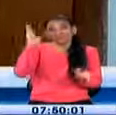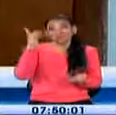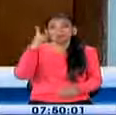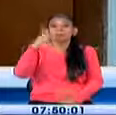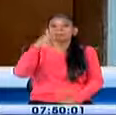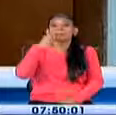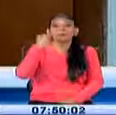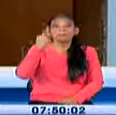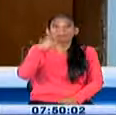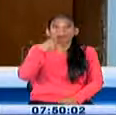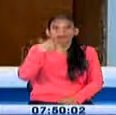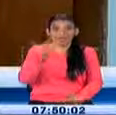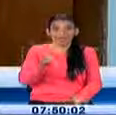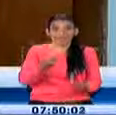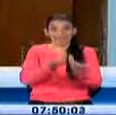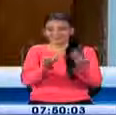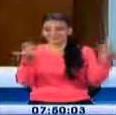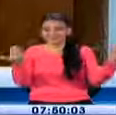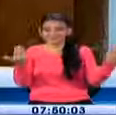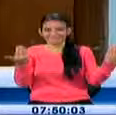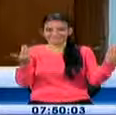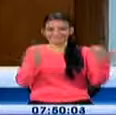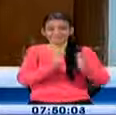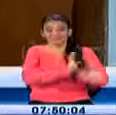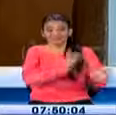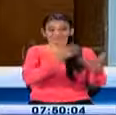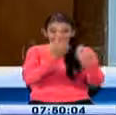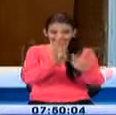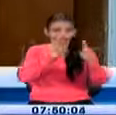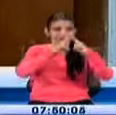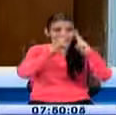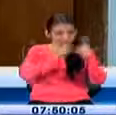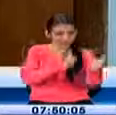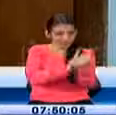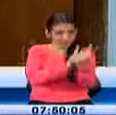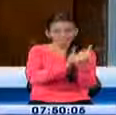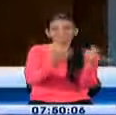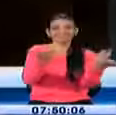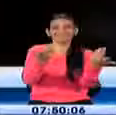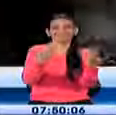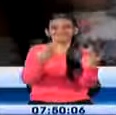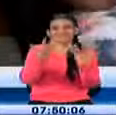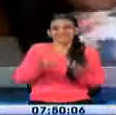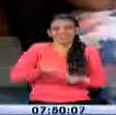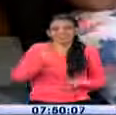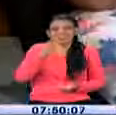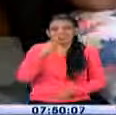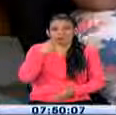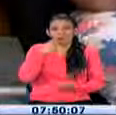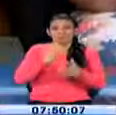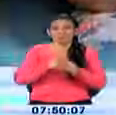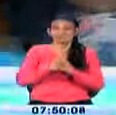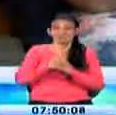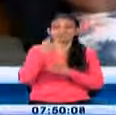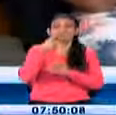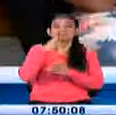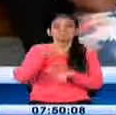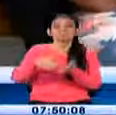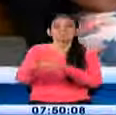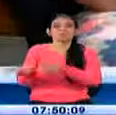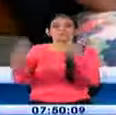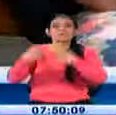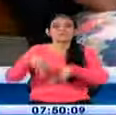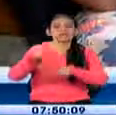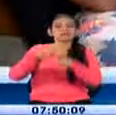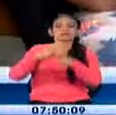nunca permitió que nosotros nos conociéramos, compartiéramos, que es lo lógico entre hermanas. Su padre, que ya falleció, dice que se